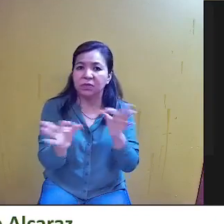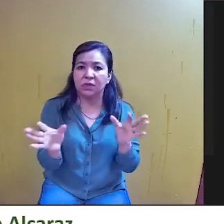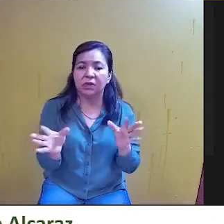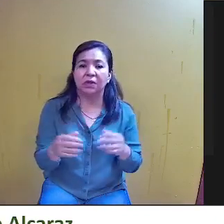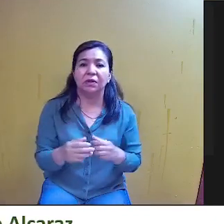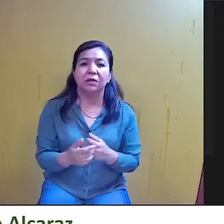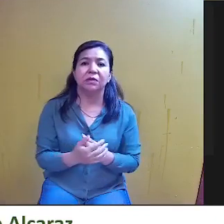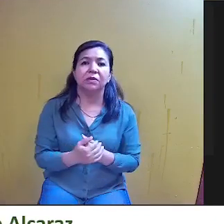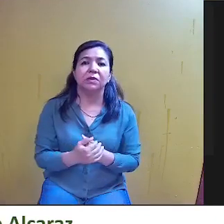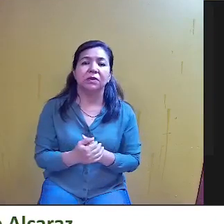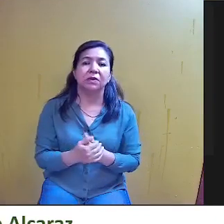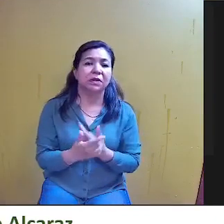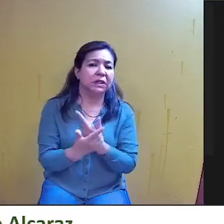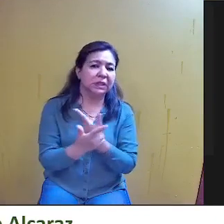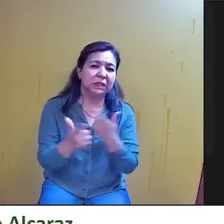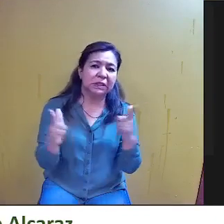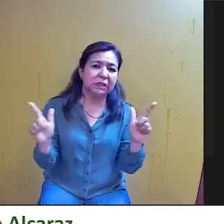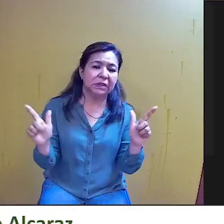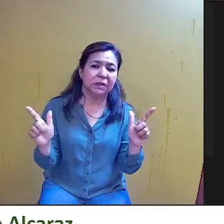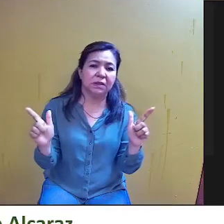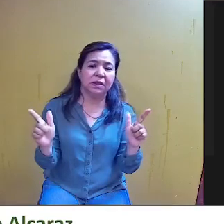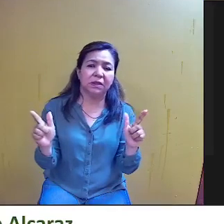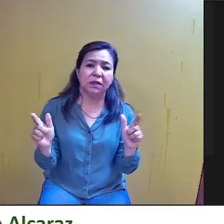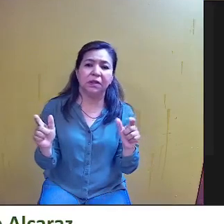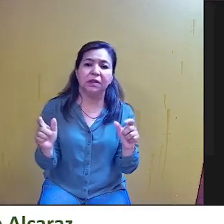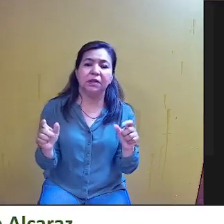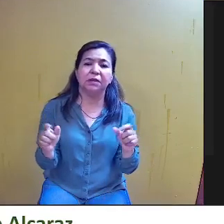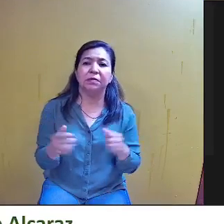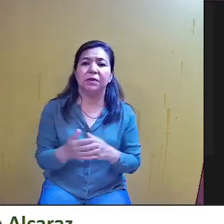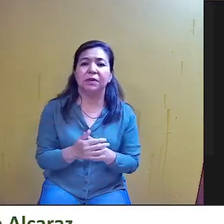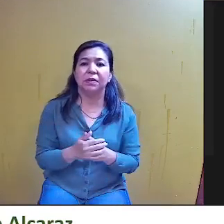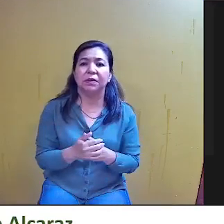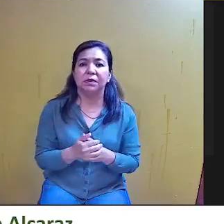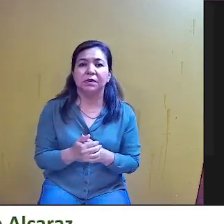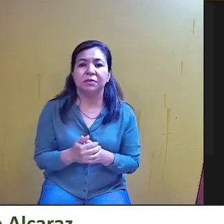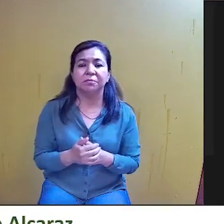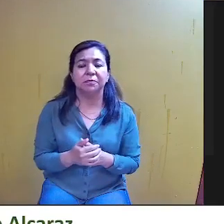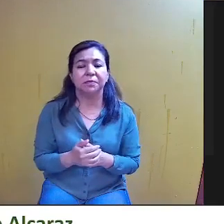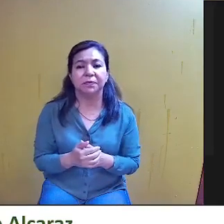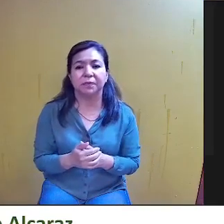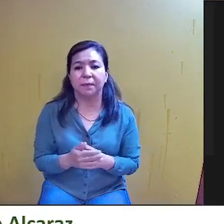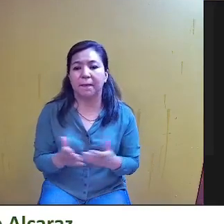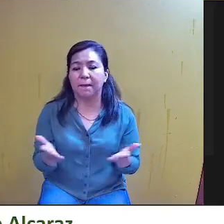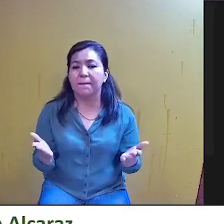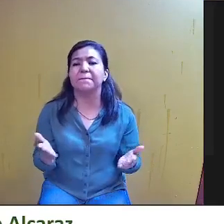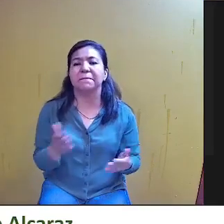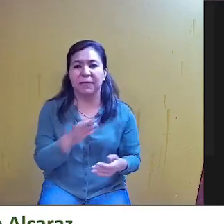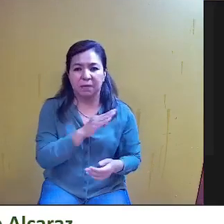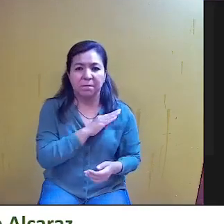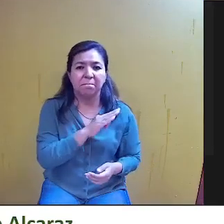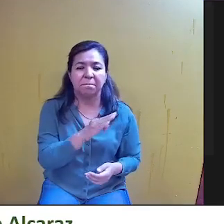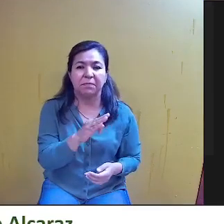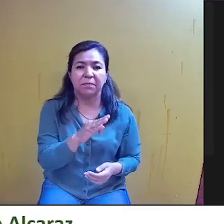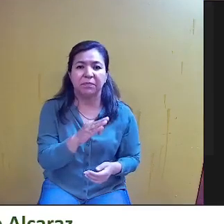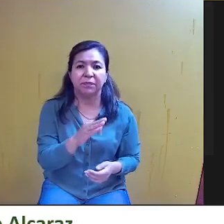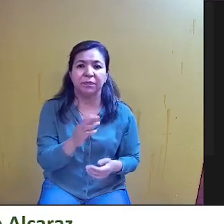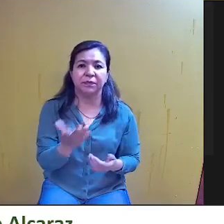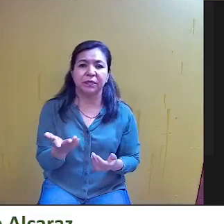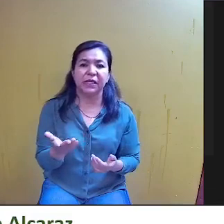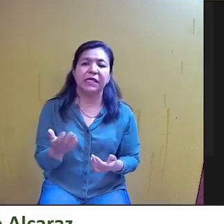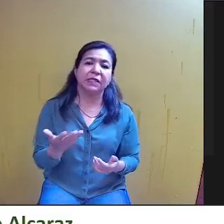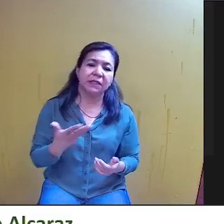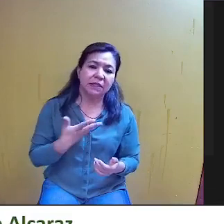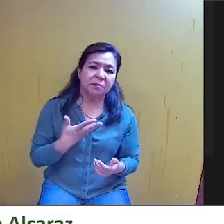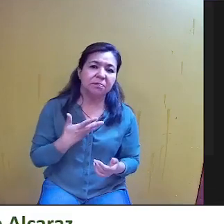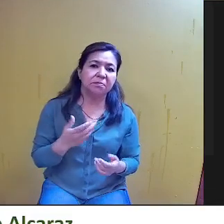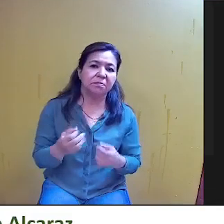las expresiones que bajo, insisto, su libertad puede establecer. Y por ello